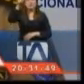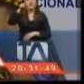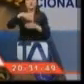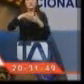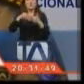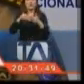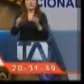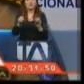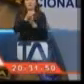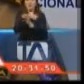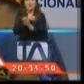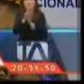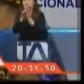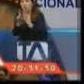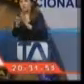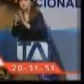dólares.